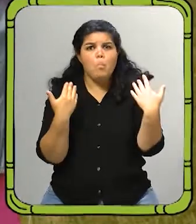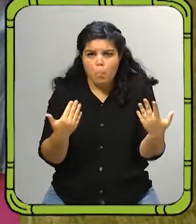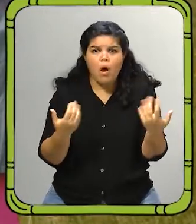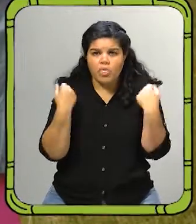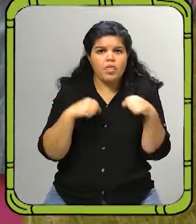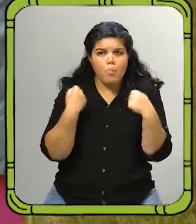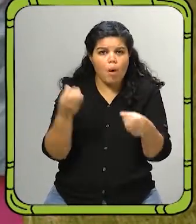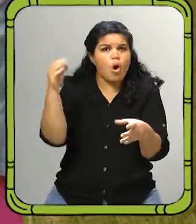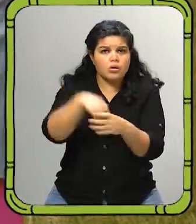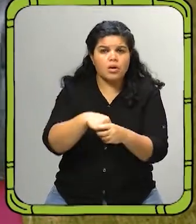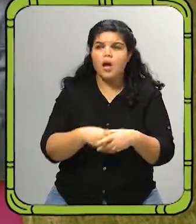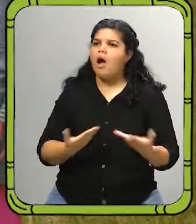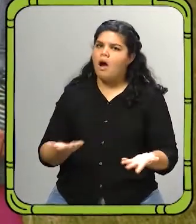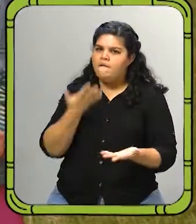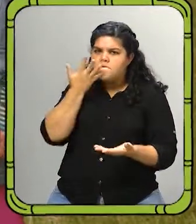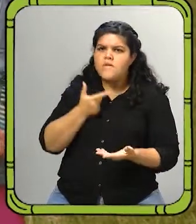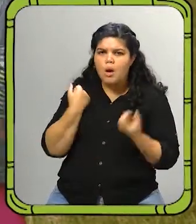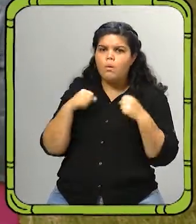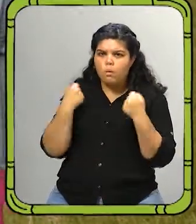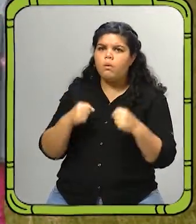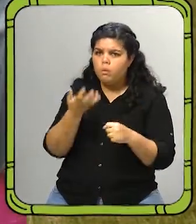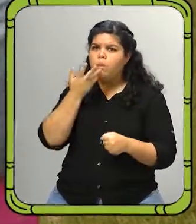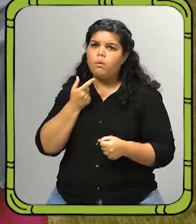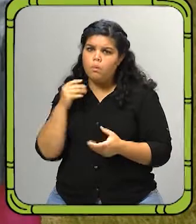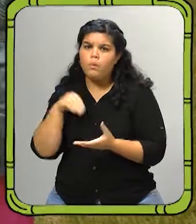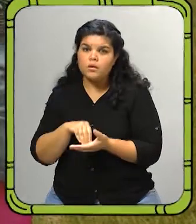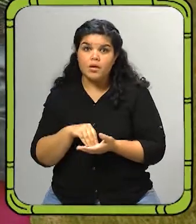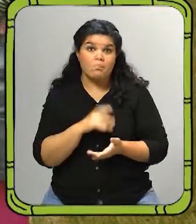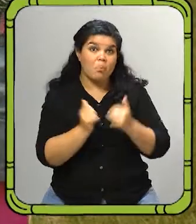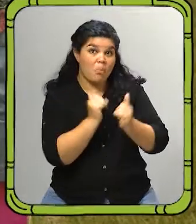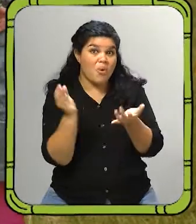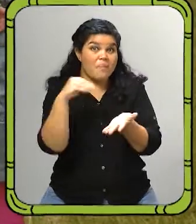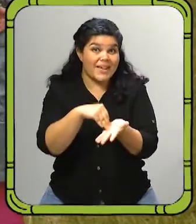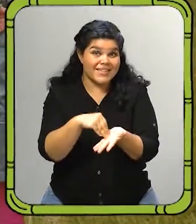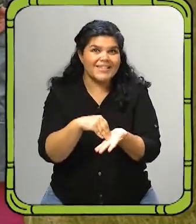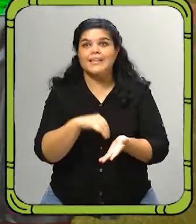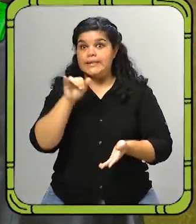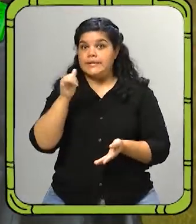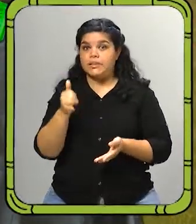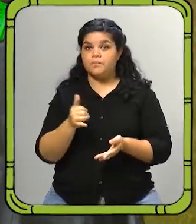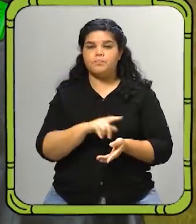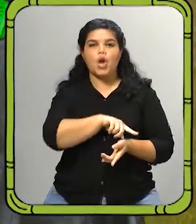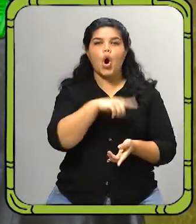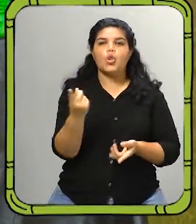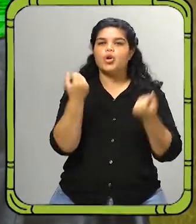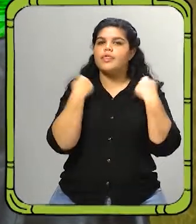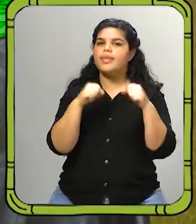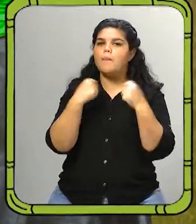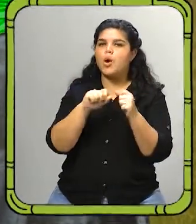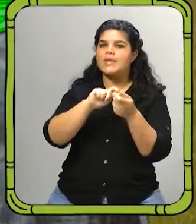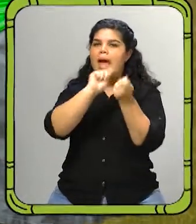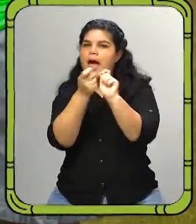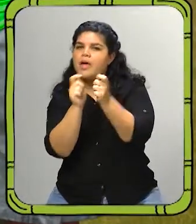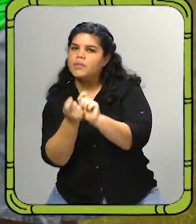re bien el deporte. Es re divertido y está re bueno. ¿Te puedo contar otra cosa? Sí, obvio. Sí. Hay un deporte que se llama deporte adaptado. ¿Sí?